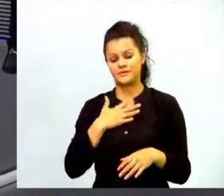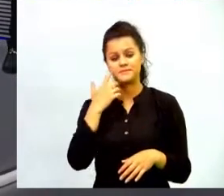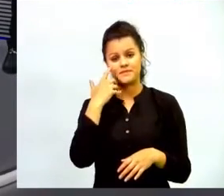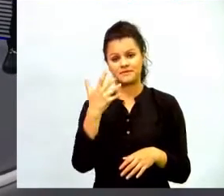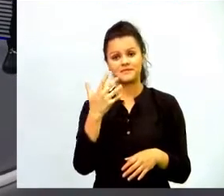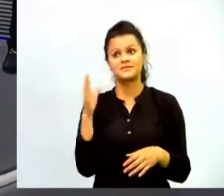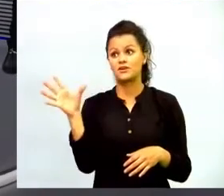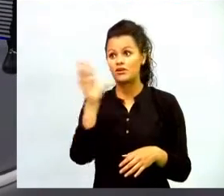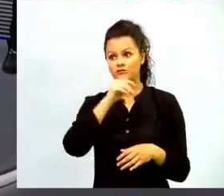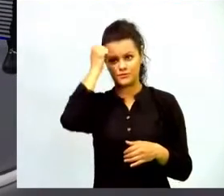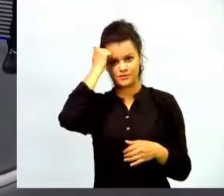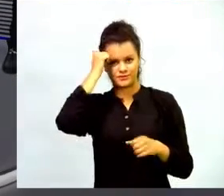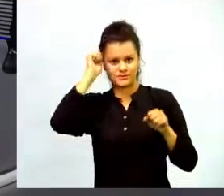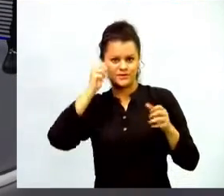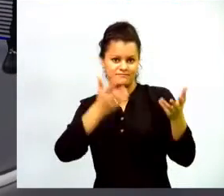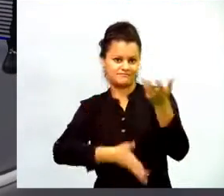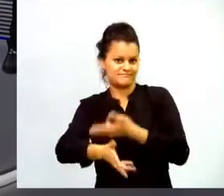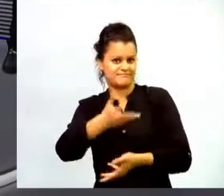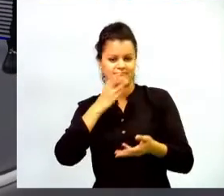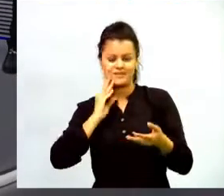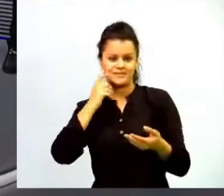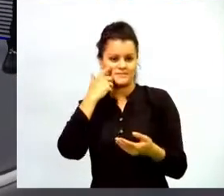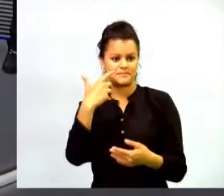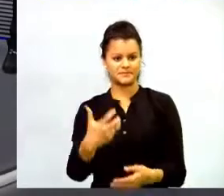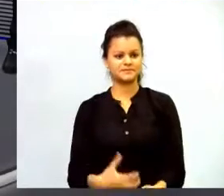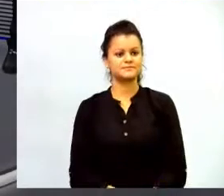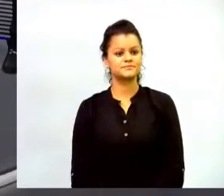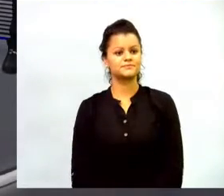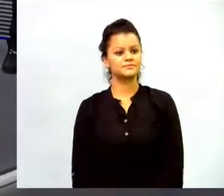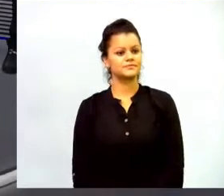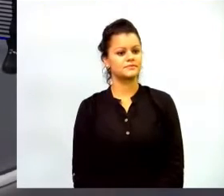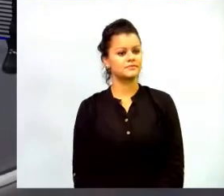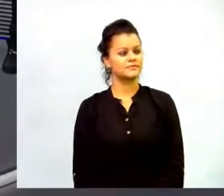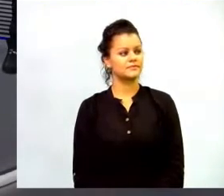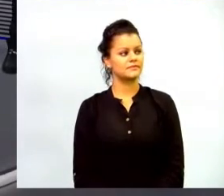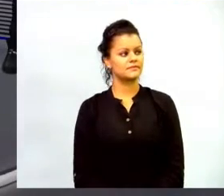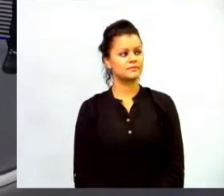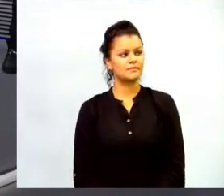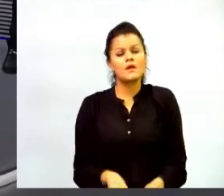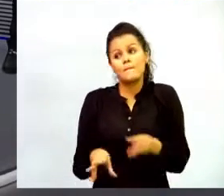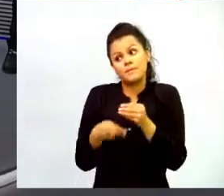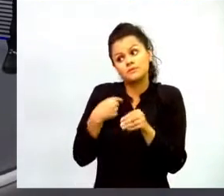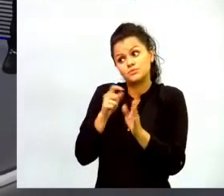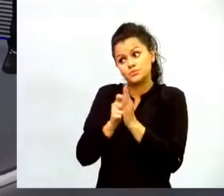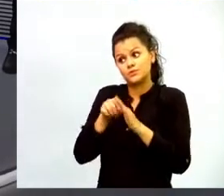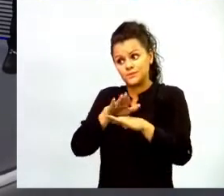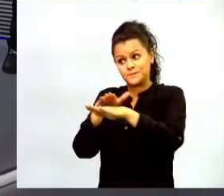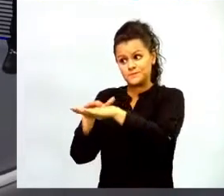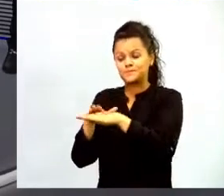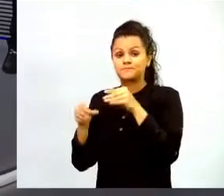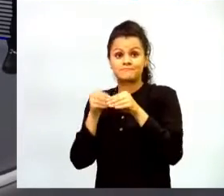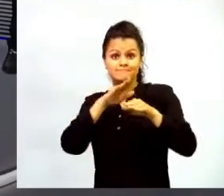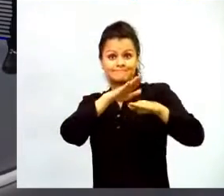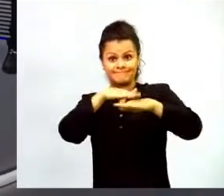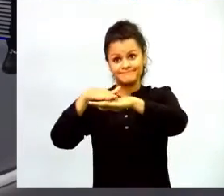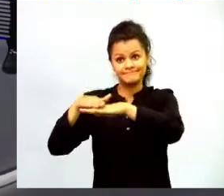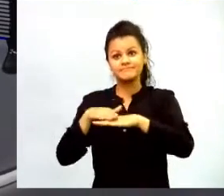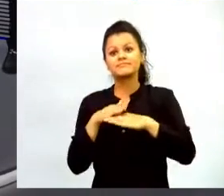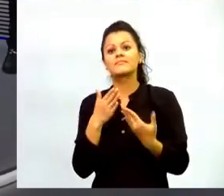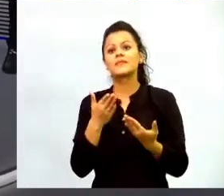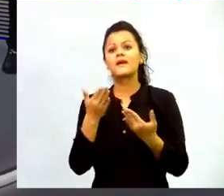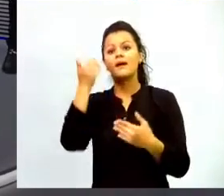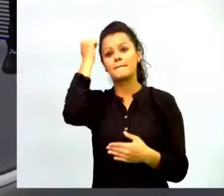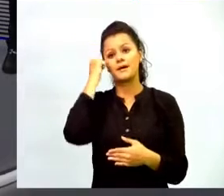docentes puedan compartir sus grandes experiencias yo quiero agregar una cosa y invitarlos como ya lo hizo Fer a maestros